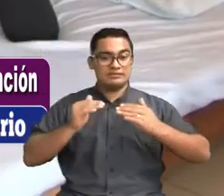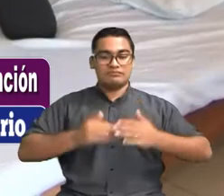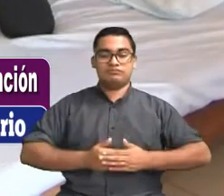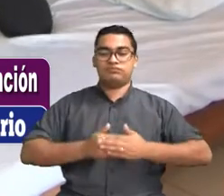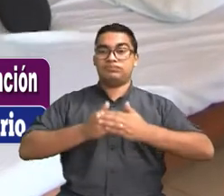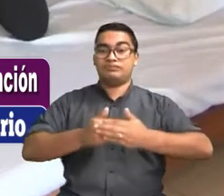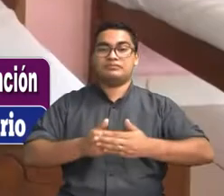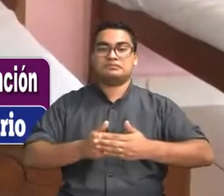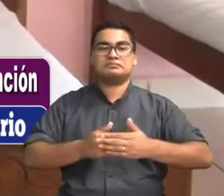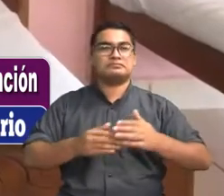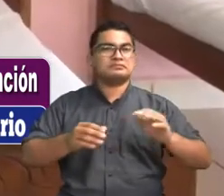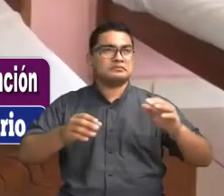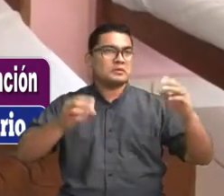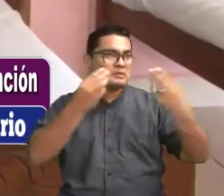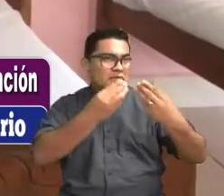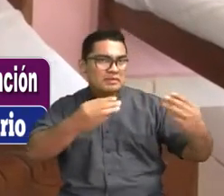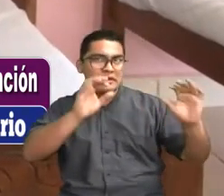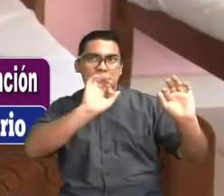equipadas y